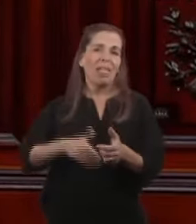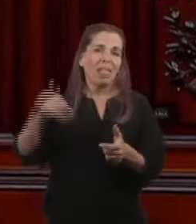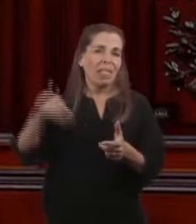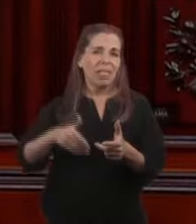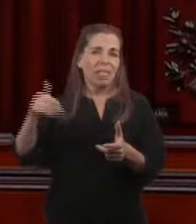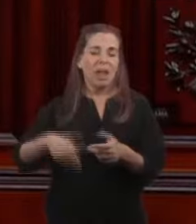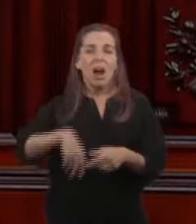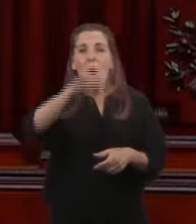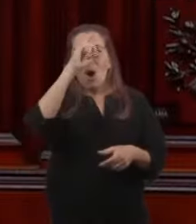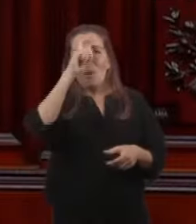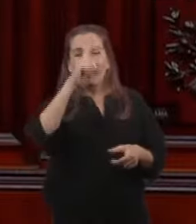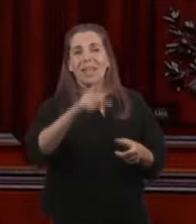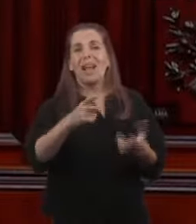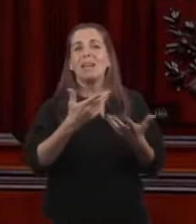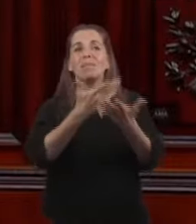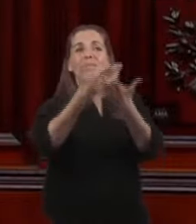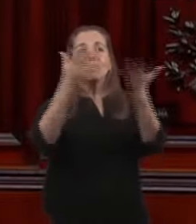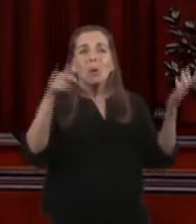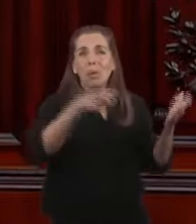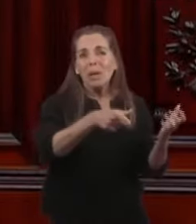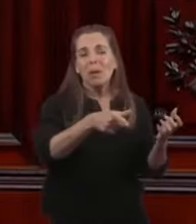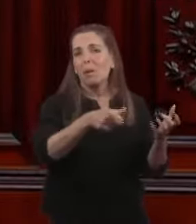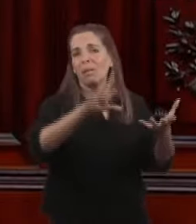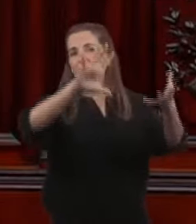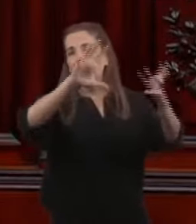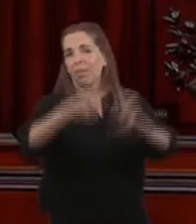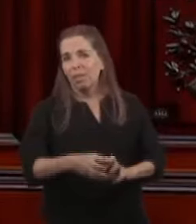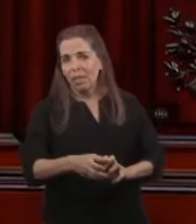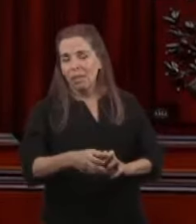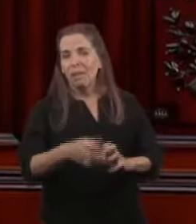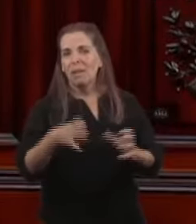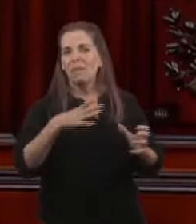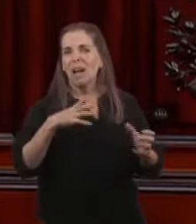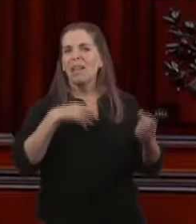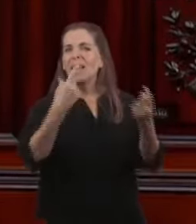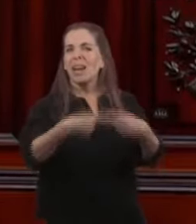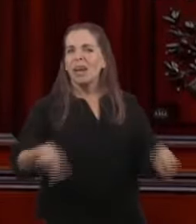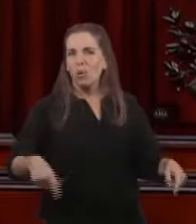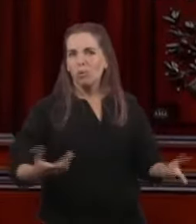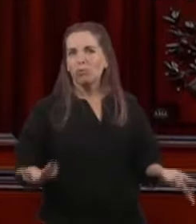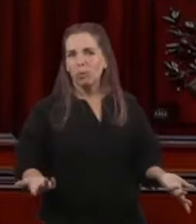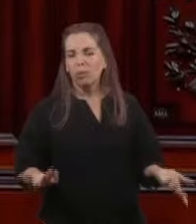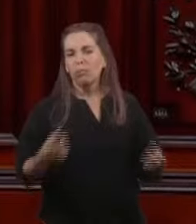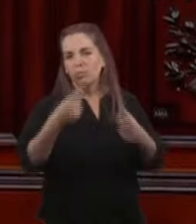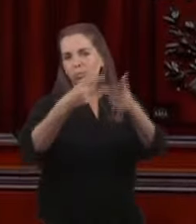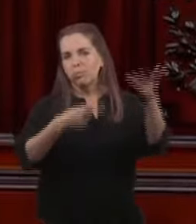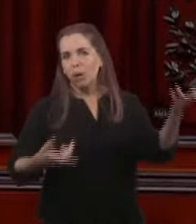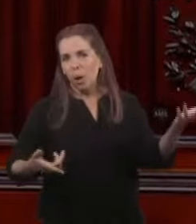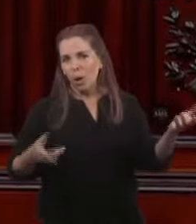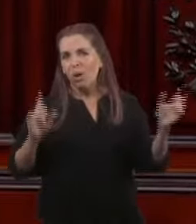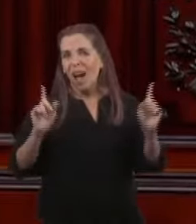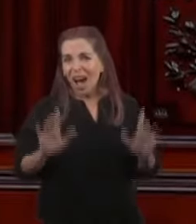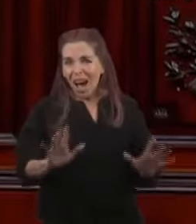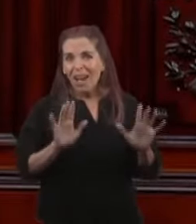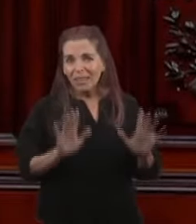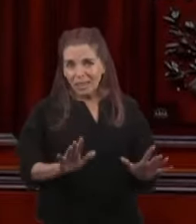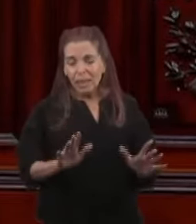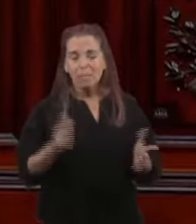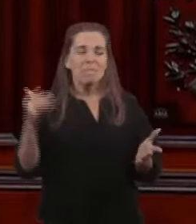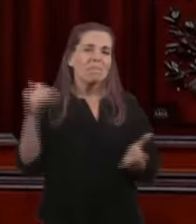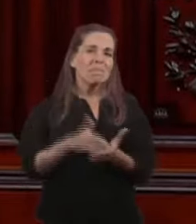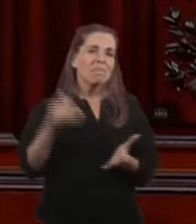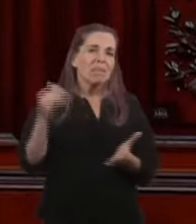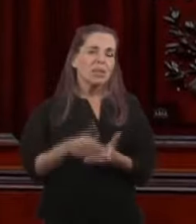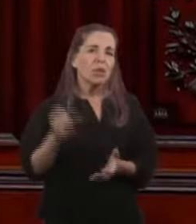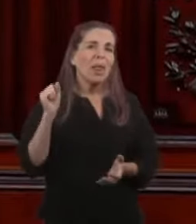hospitales públicos sin insumos que no pueden curar a nadie Mientras tanto se d apearon miles de millones de